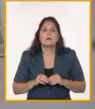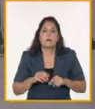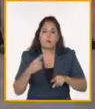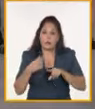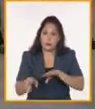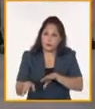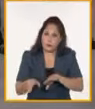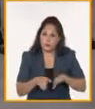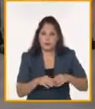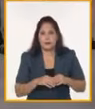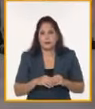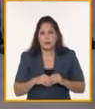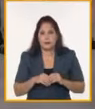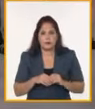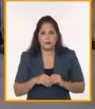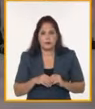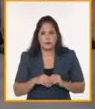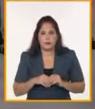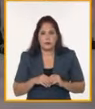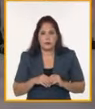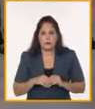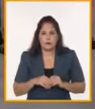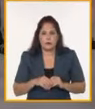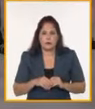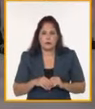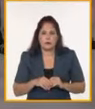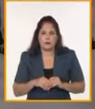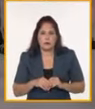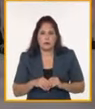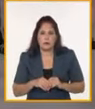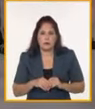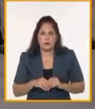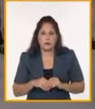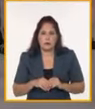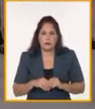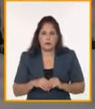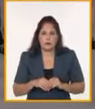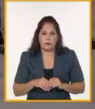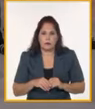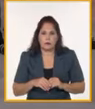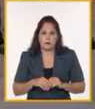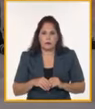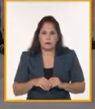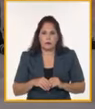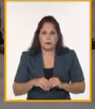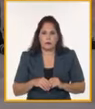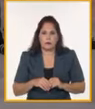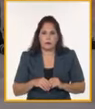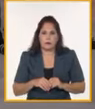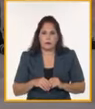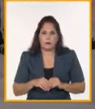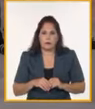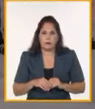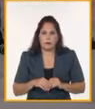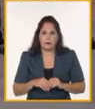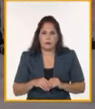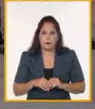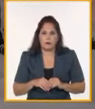se anunciaba anteriormente el tema de la de la acotación de